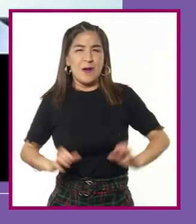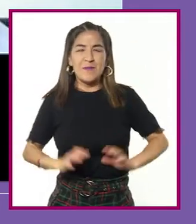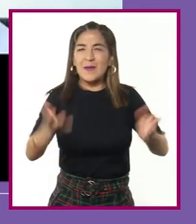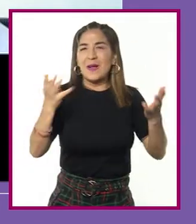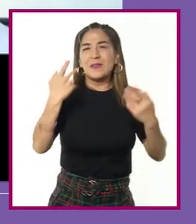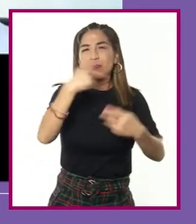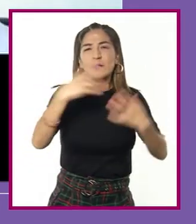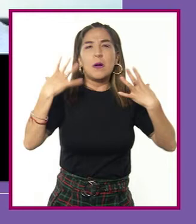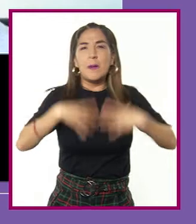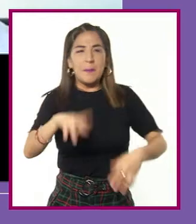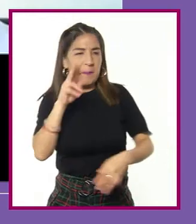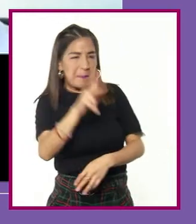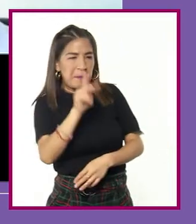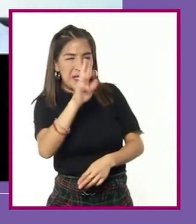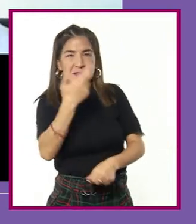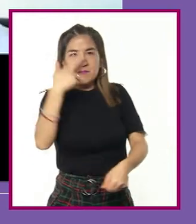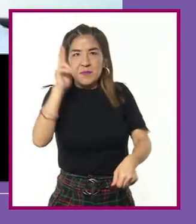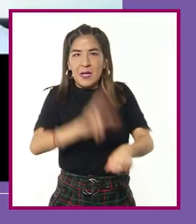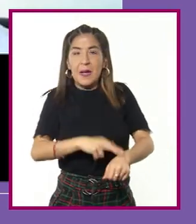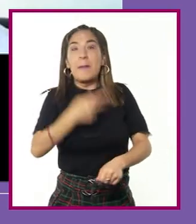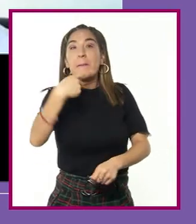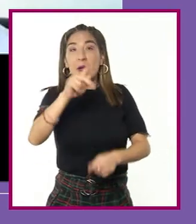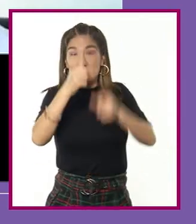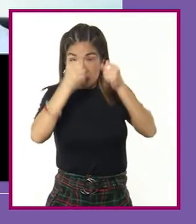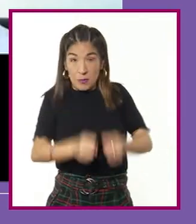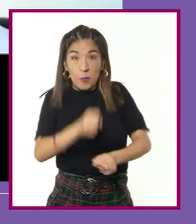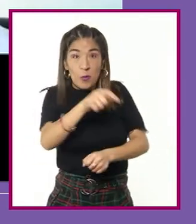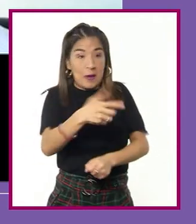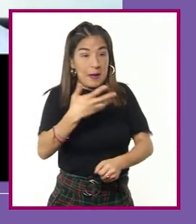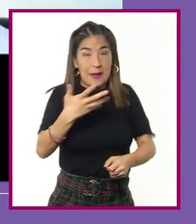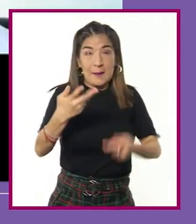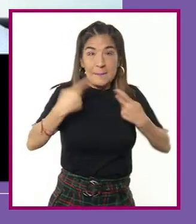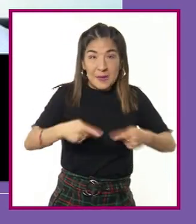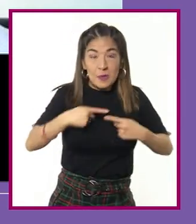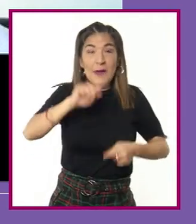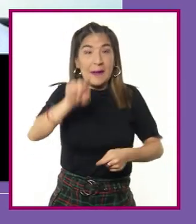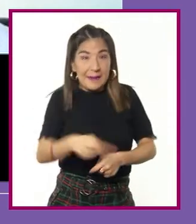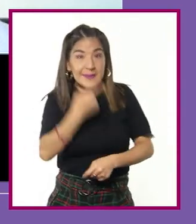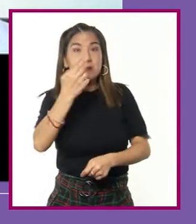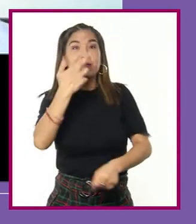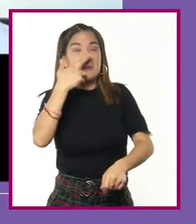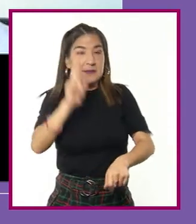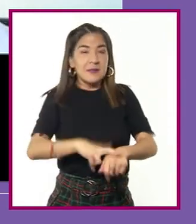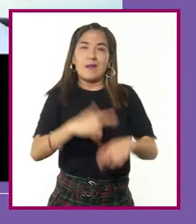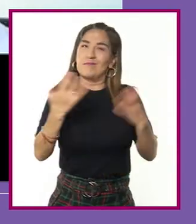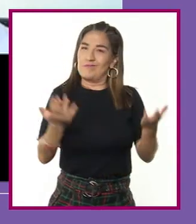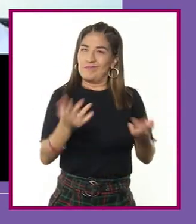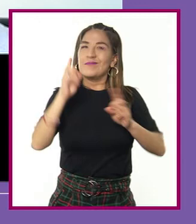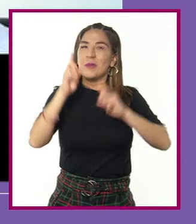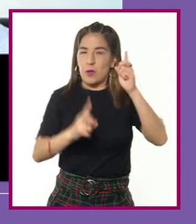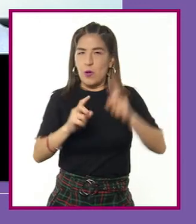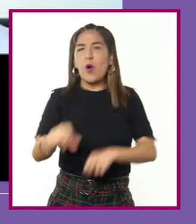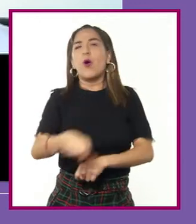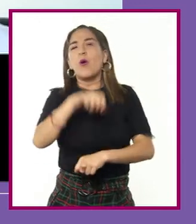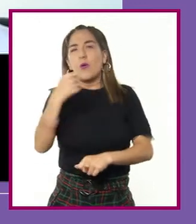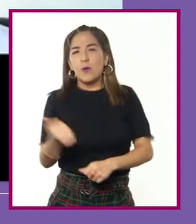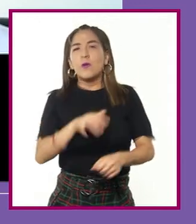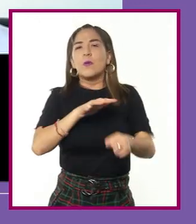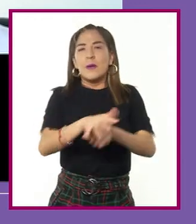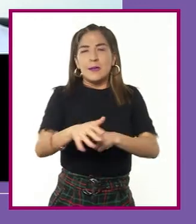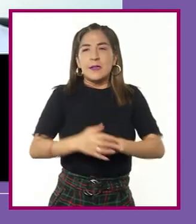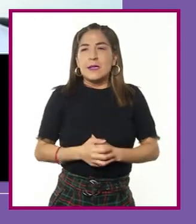es un delincuente, sin tener las pruebas de que esa persona lo sea, por ejemplo. Es una forma también. Y la otra que creo que